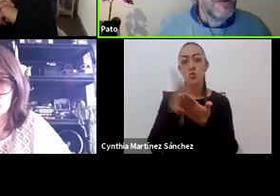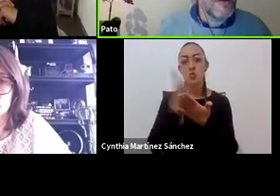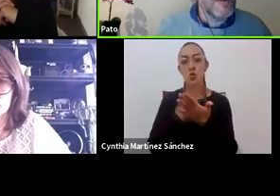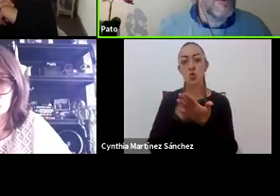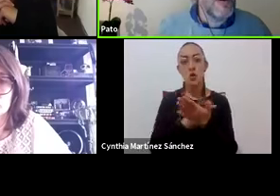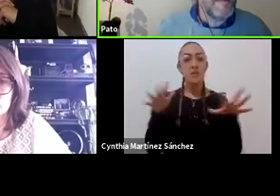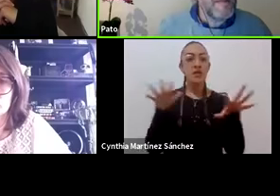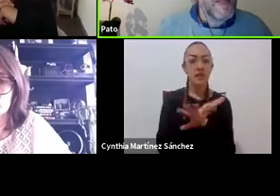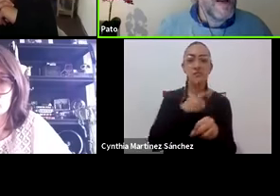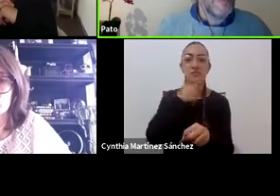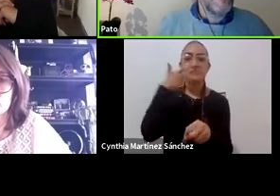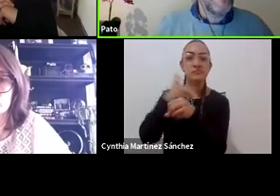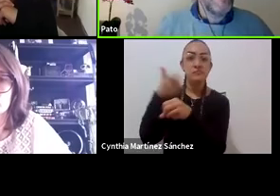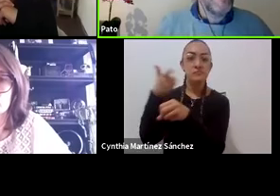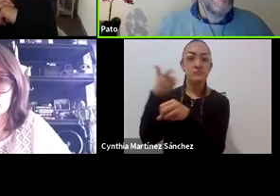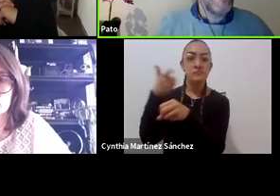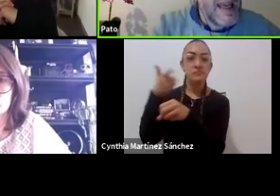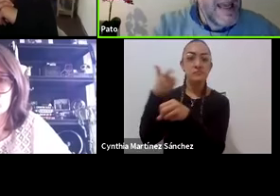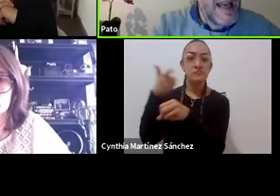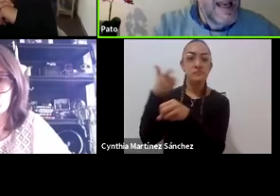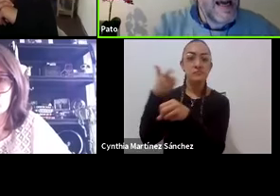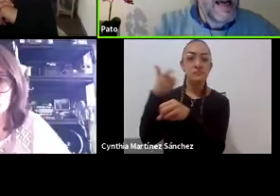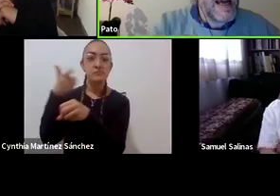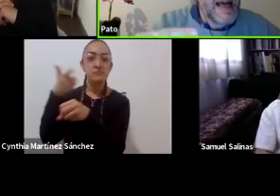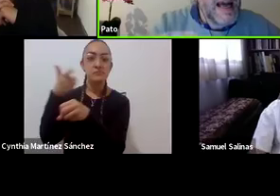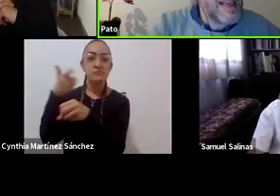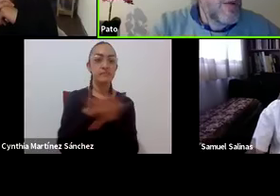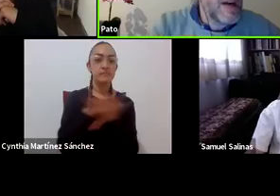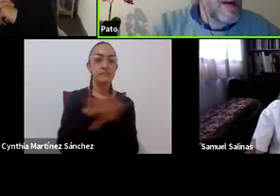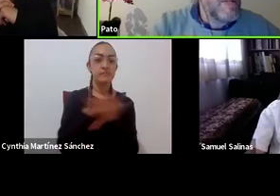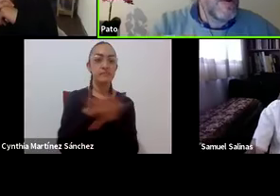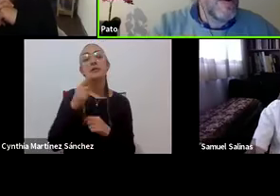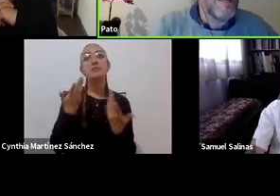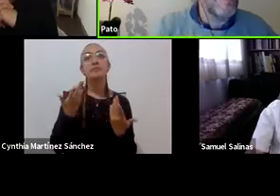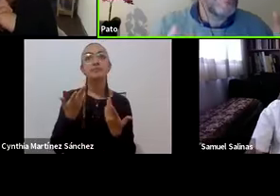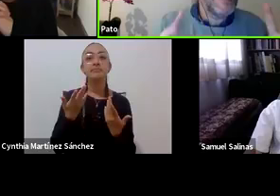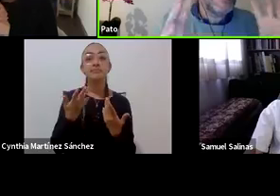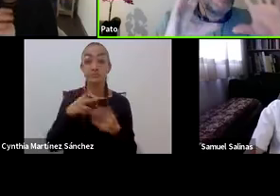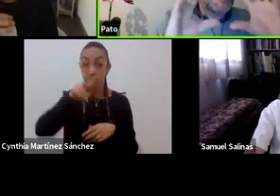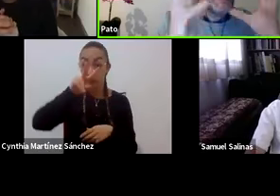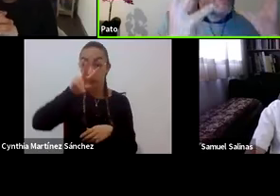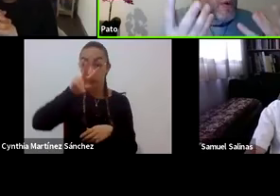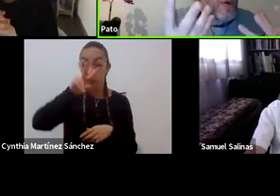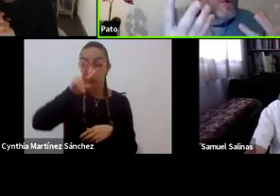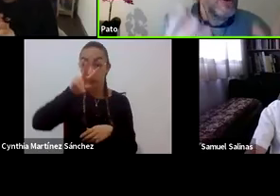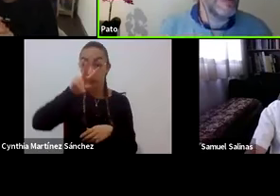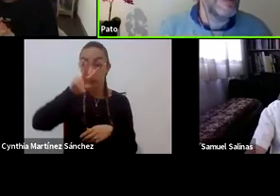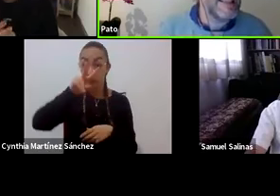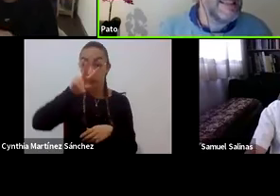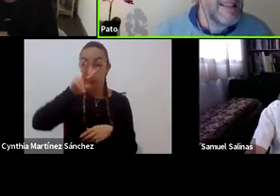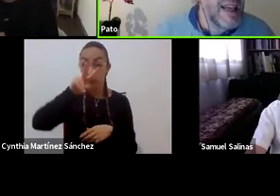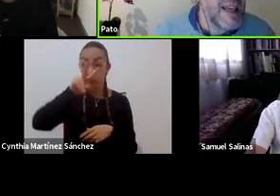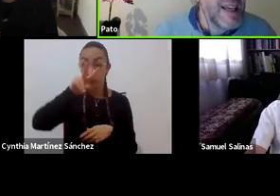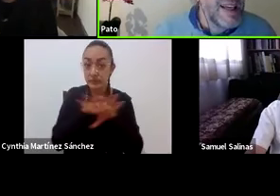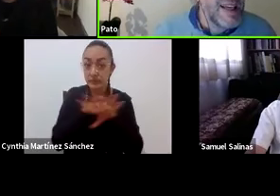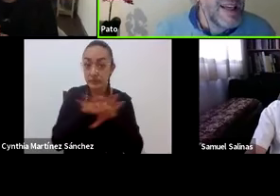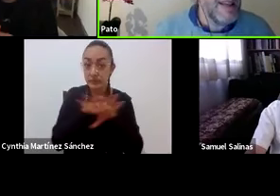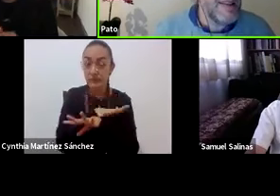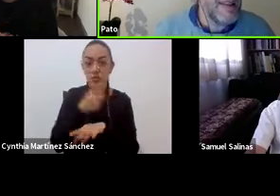diagnósticos, ¿no? Para que haya un cambio. A mí me parece que eso un poco